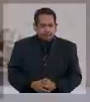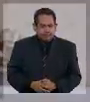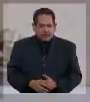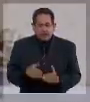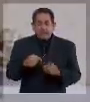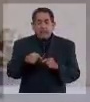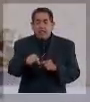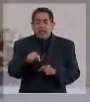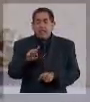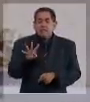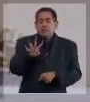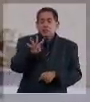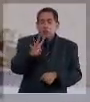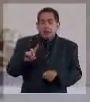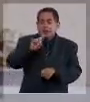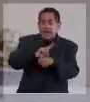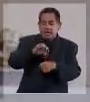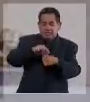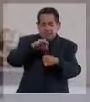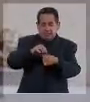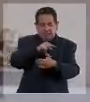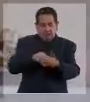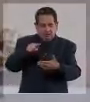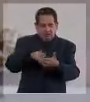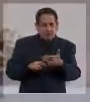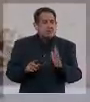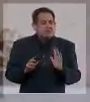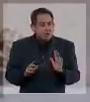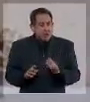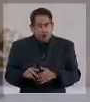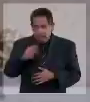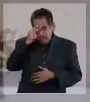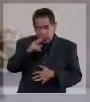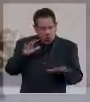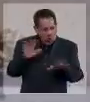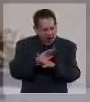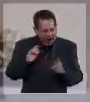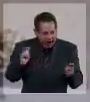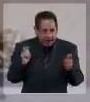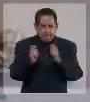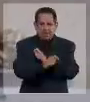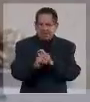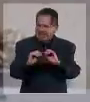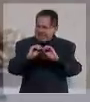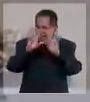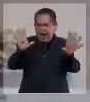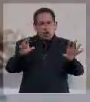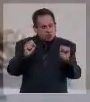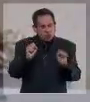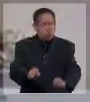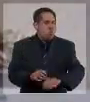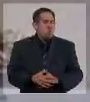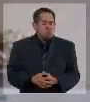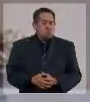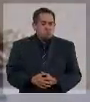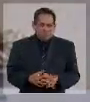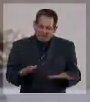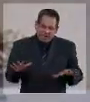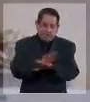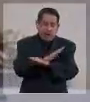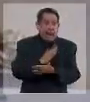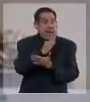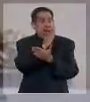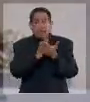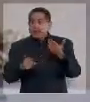solo 19 días para la elección. De que México va a cambiar, no hay duda. Mucho más de la mitad del país